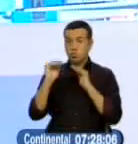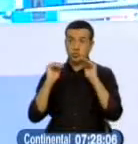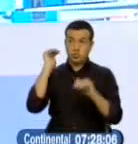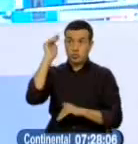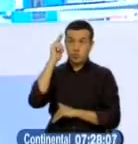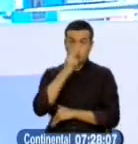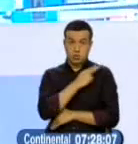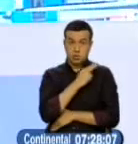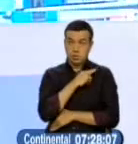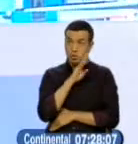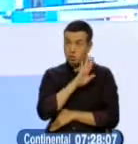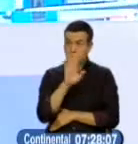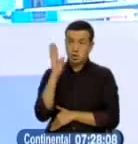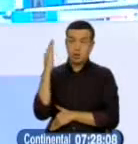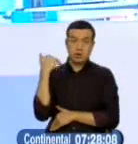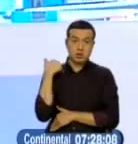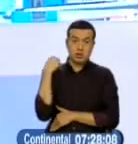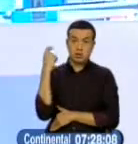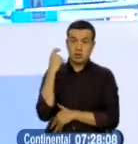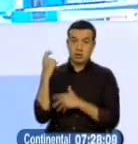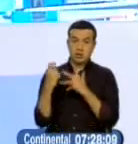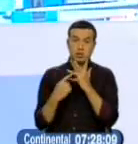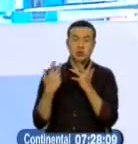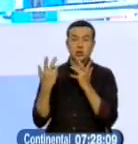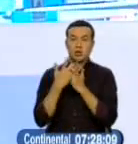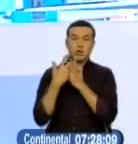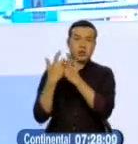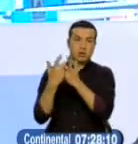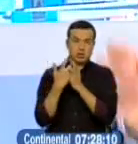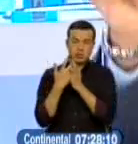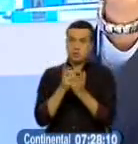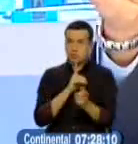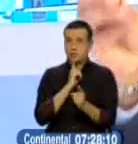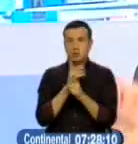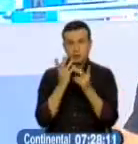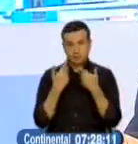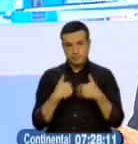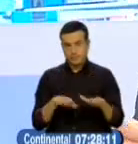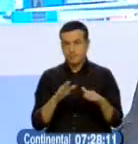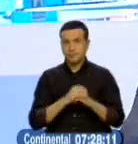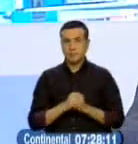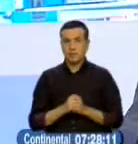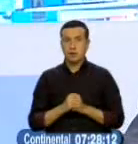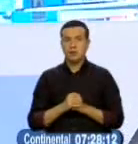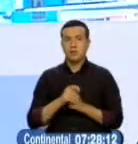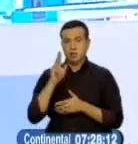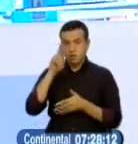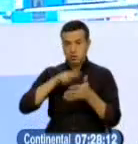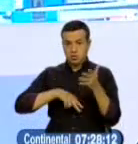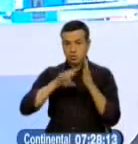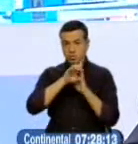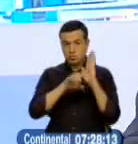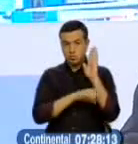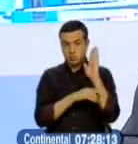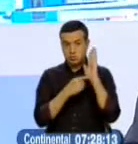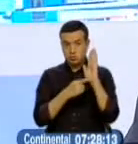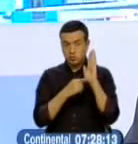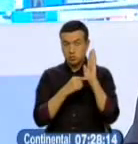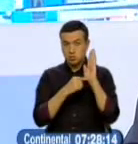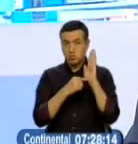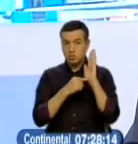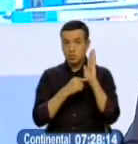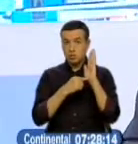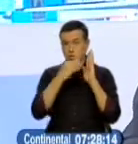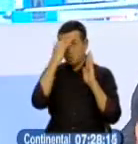superior, digamos, nosotros tenemos que lograr una articulación y de hecho por eso cuando uno lee la Constitución y ve los principios